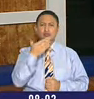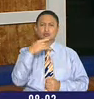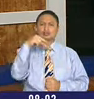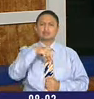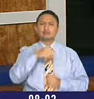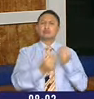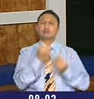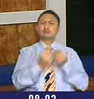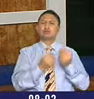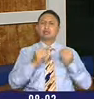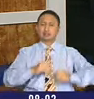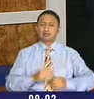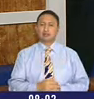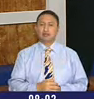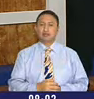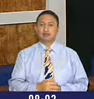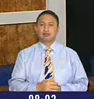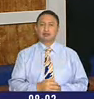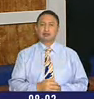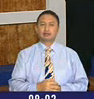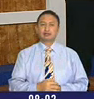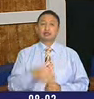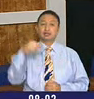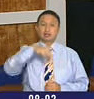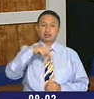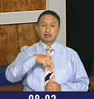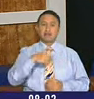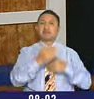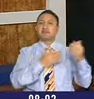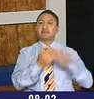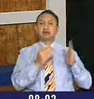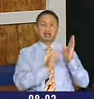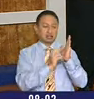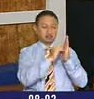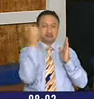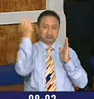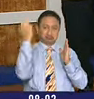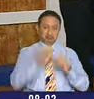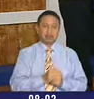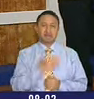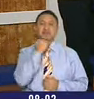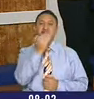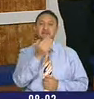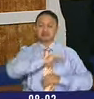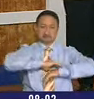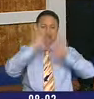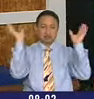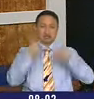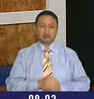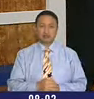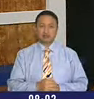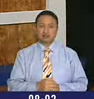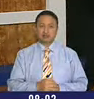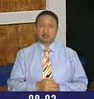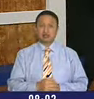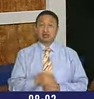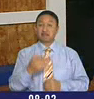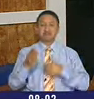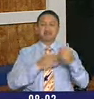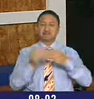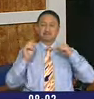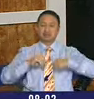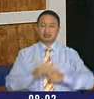los pillos, cómo lo hacen. No importa que existan rejas, no importa las alarmas, ellos lo saben todo. Y ni las tienen, cámaras,